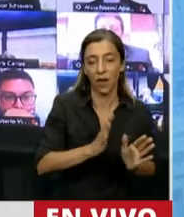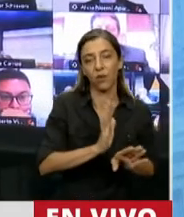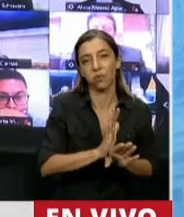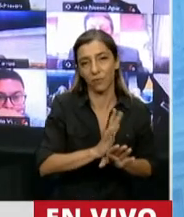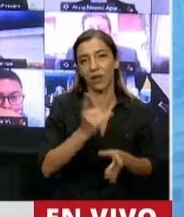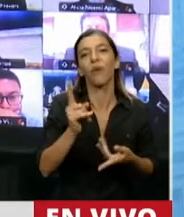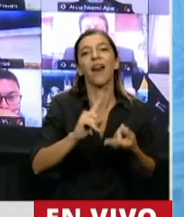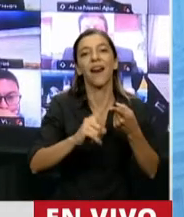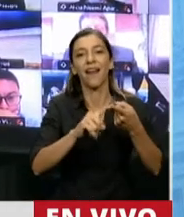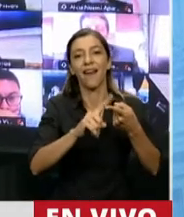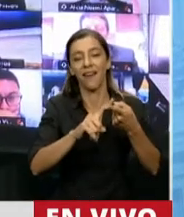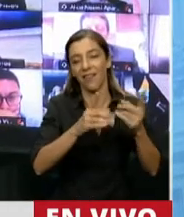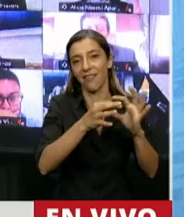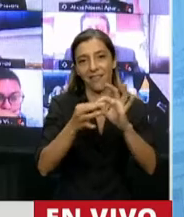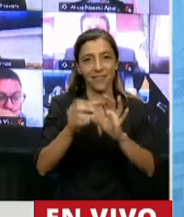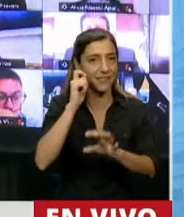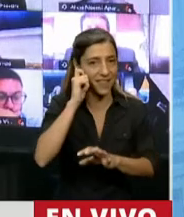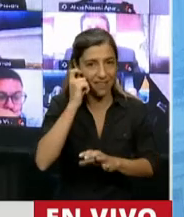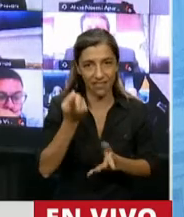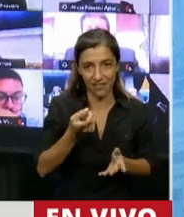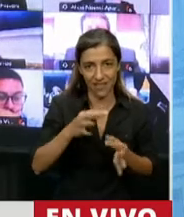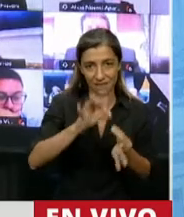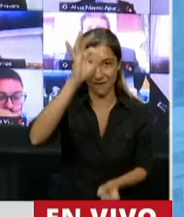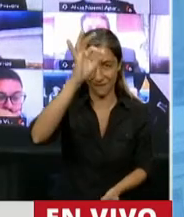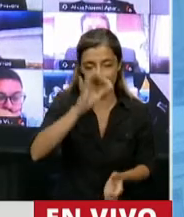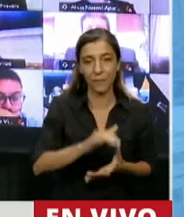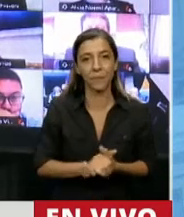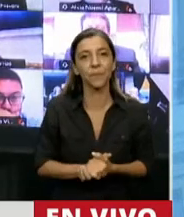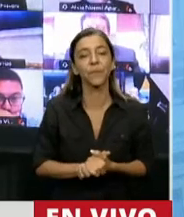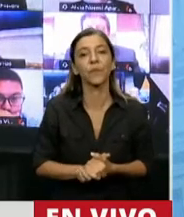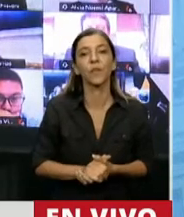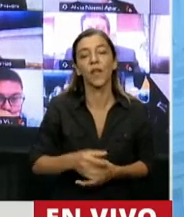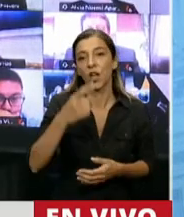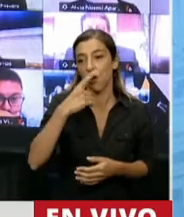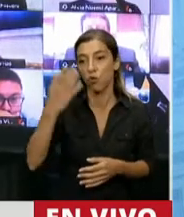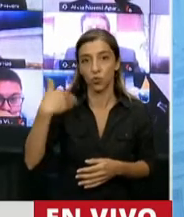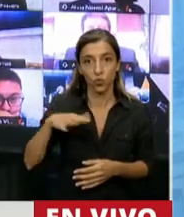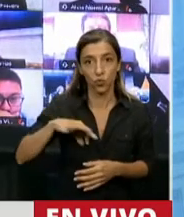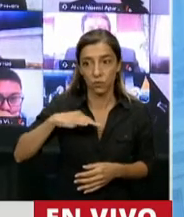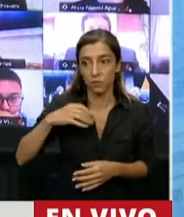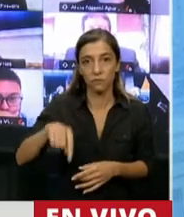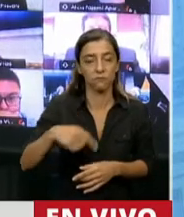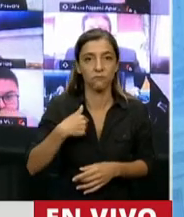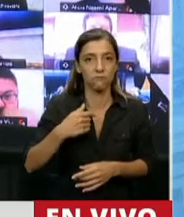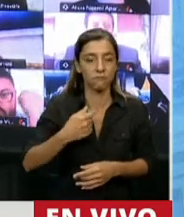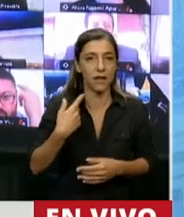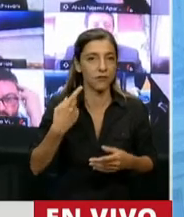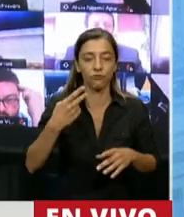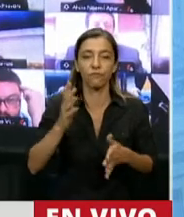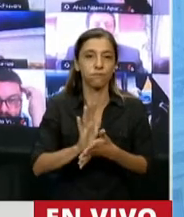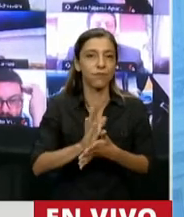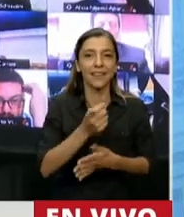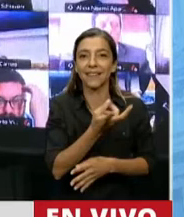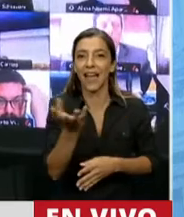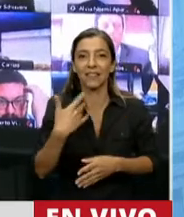En los últimos 30 años la tasa de obesidad en la Argentina se duplicó. Tenemos el problema más grave